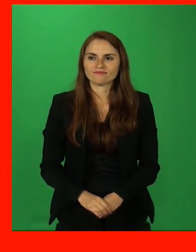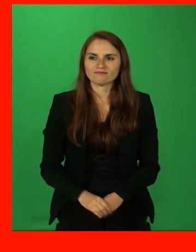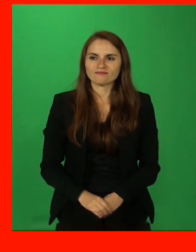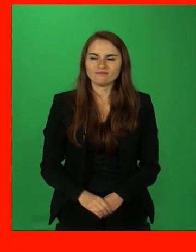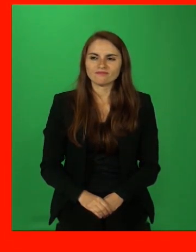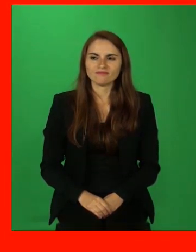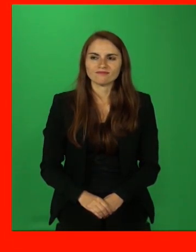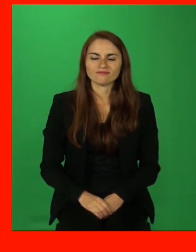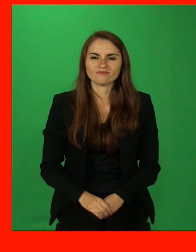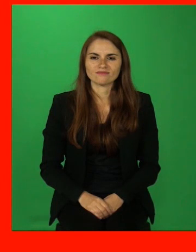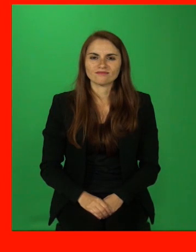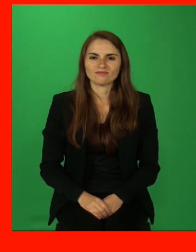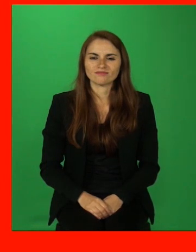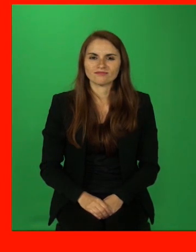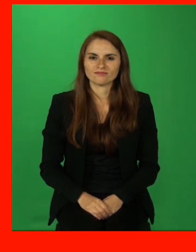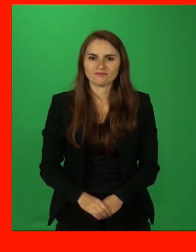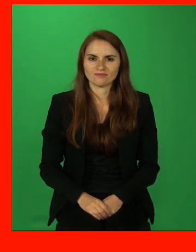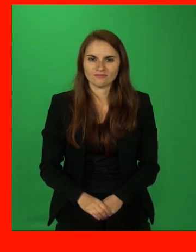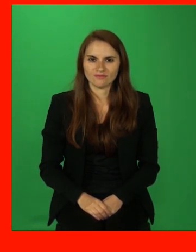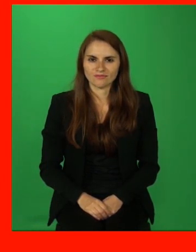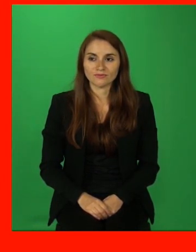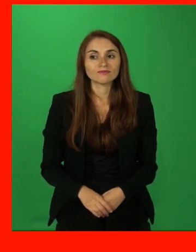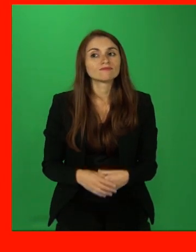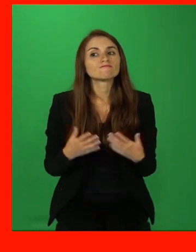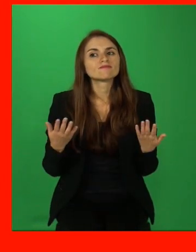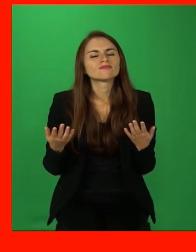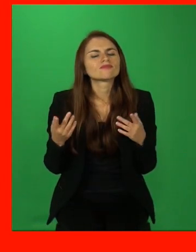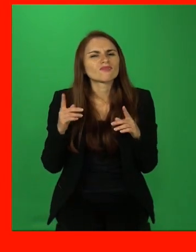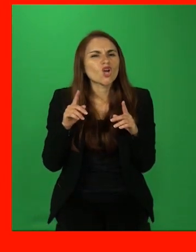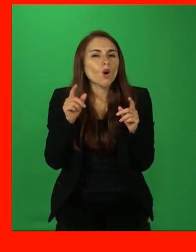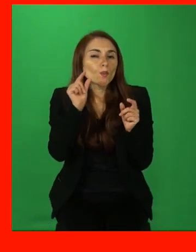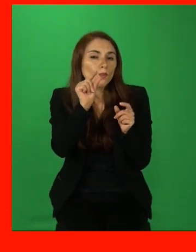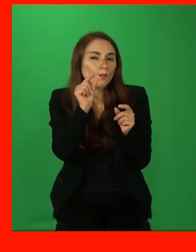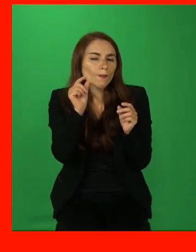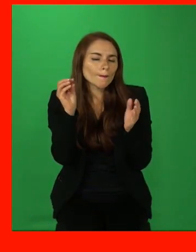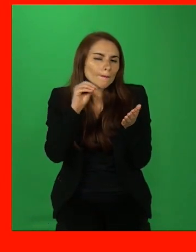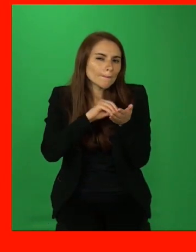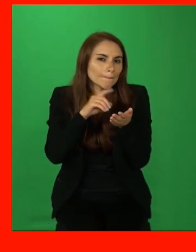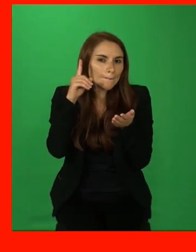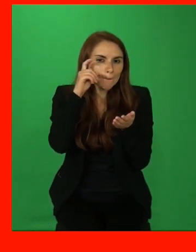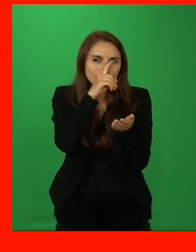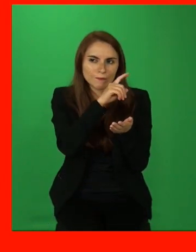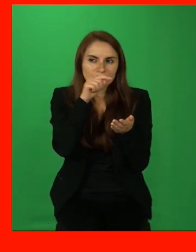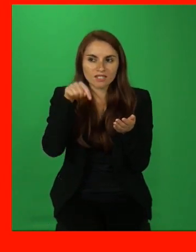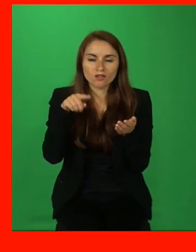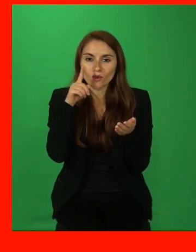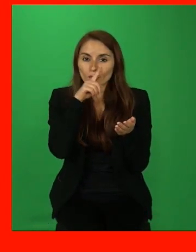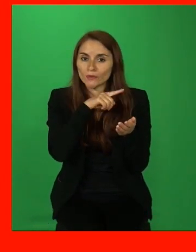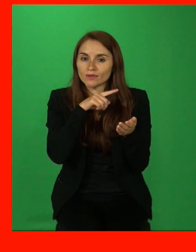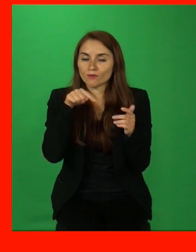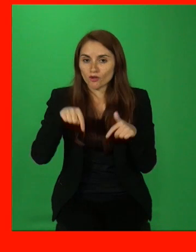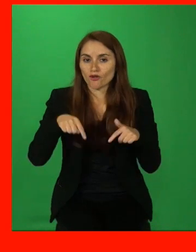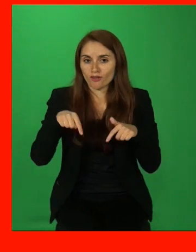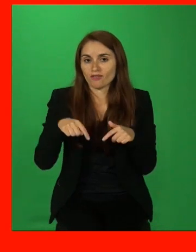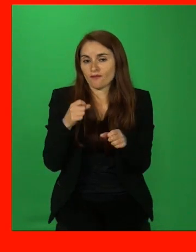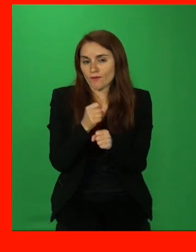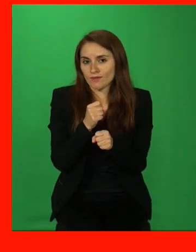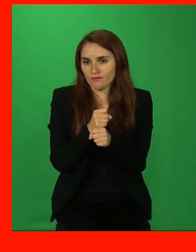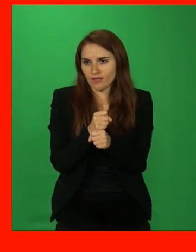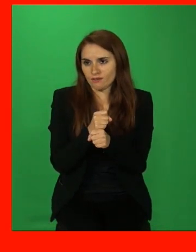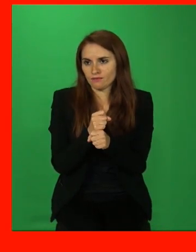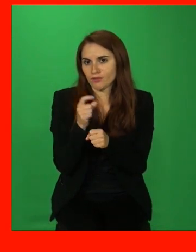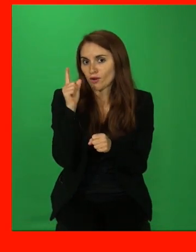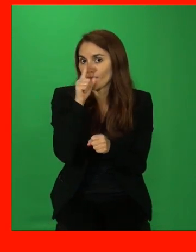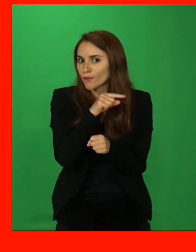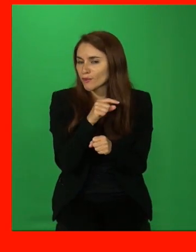profesor vamos entonces a una cosa más compleja y en lo último que vamos a trabajar el día de hoy pero no porque